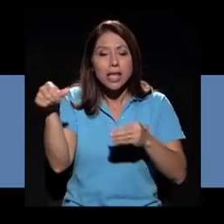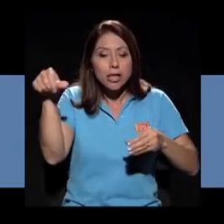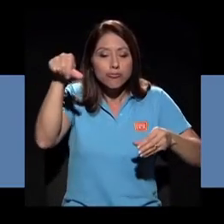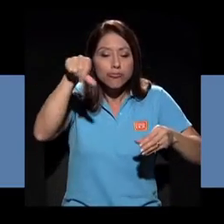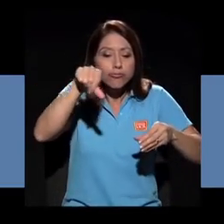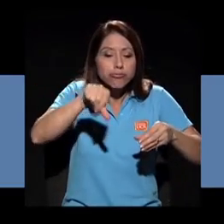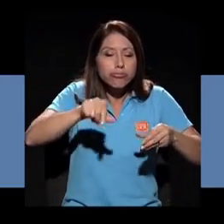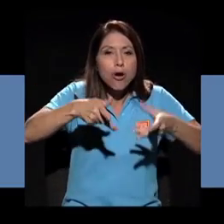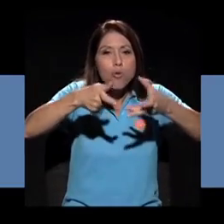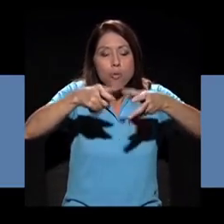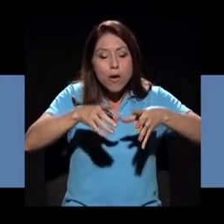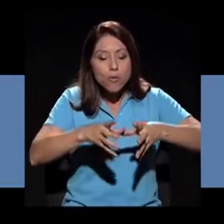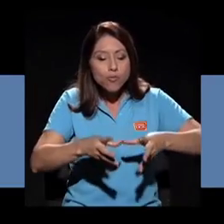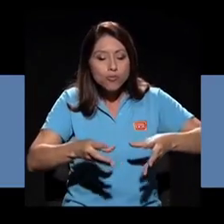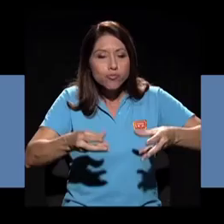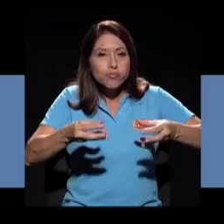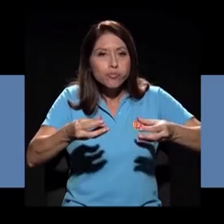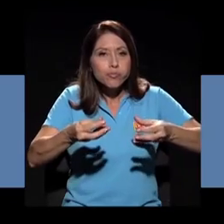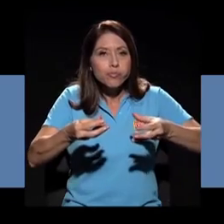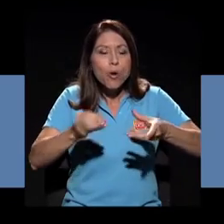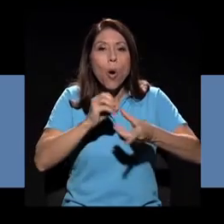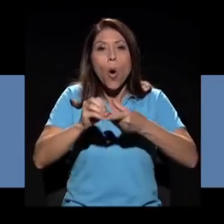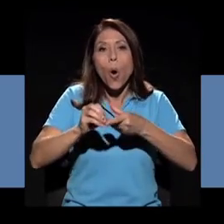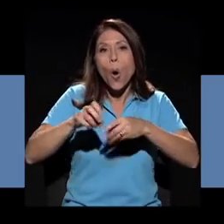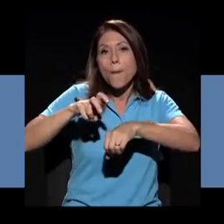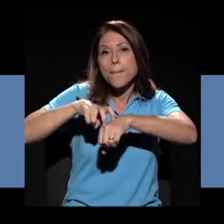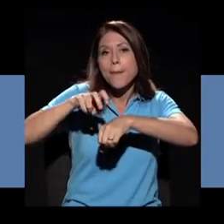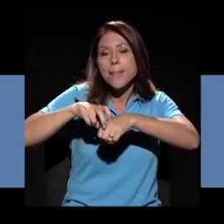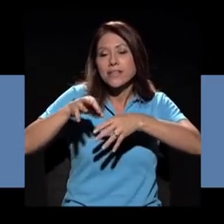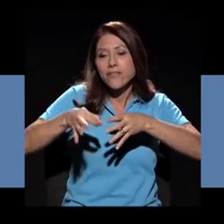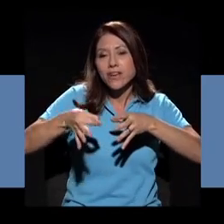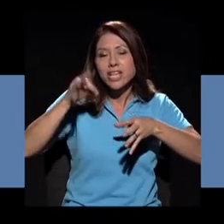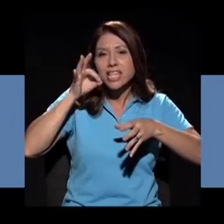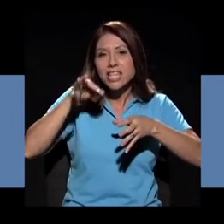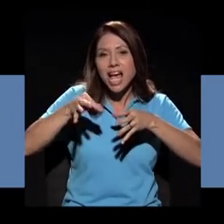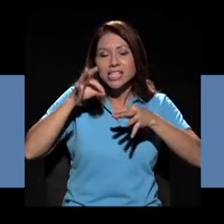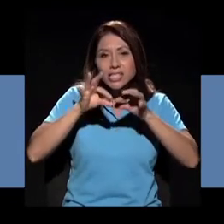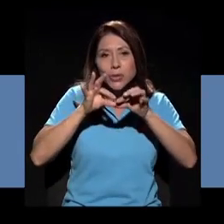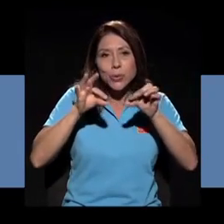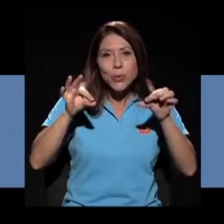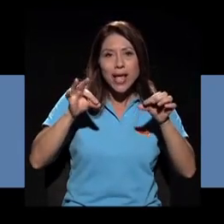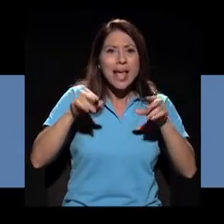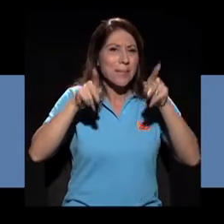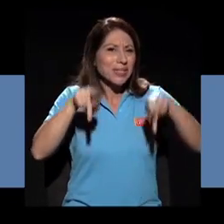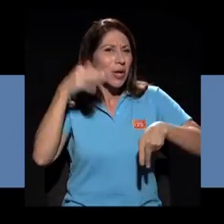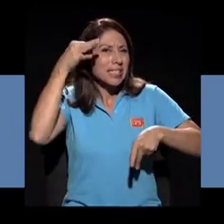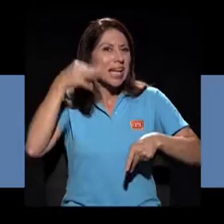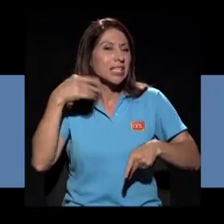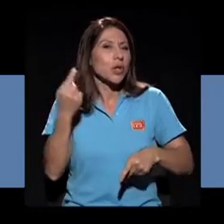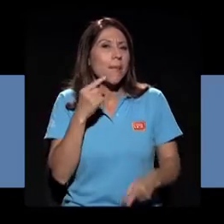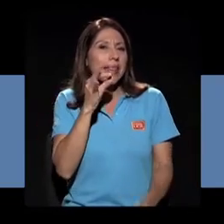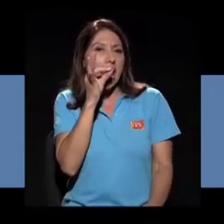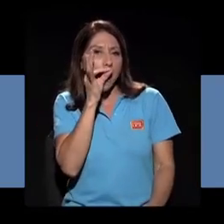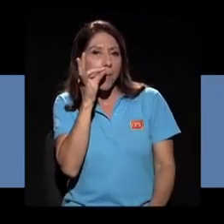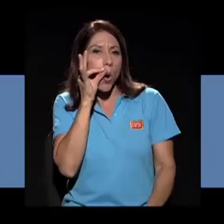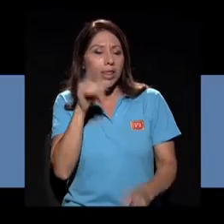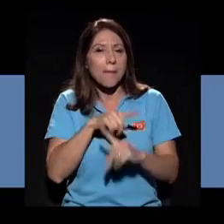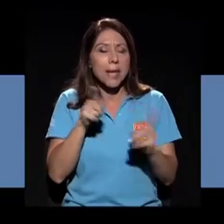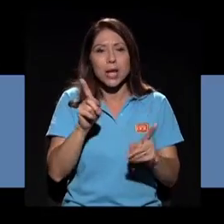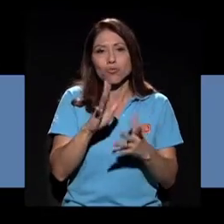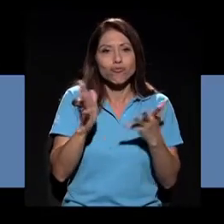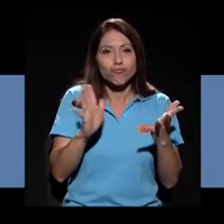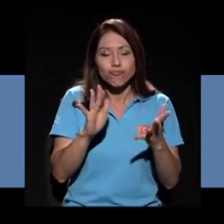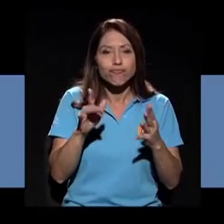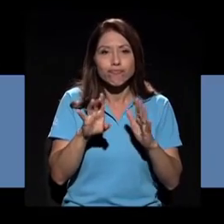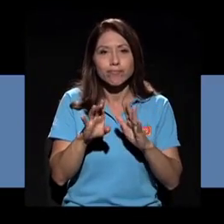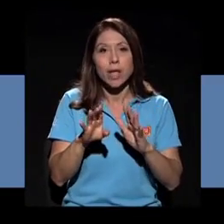papas fritas, todas esas cosas, y tal vez se toma más como adicción, no sé, la mota o cosas así. Y bueno, para mí